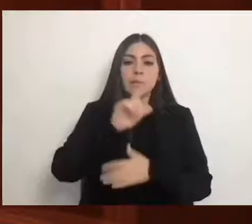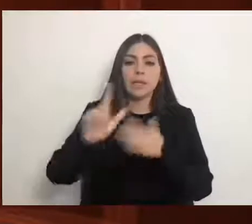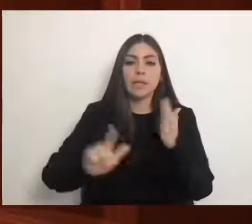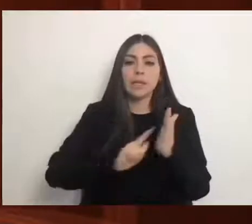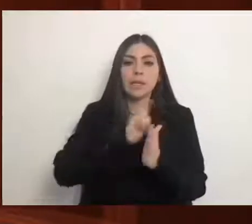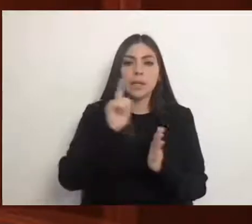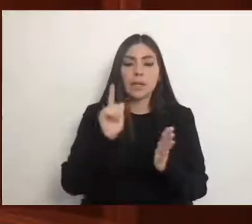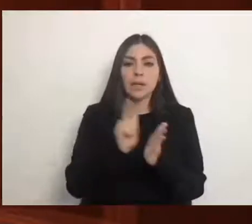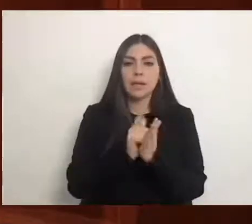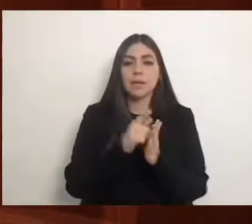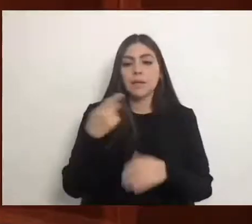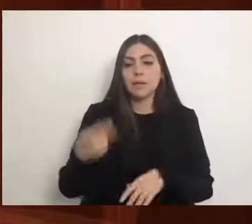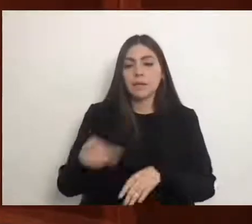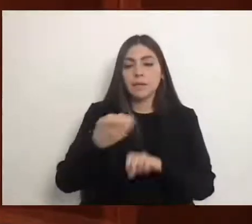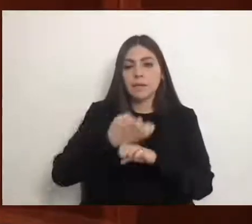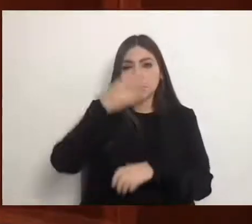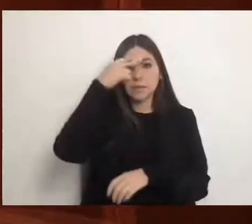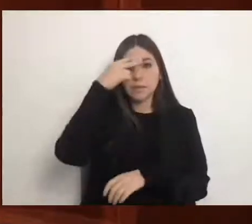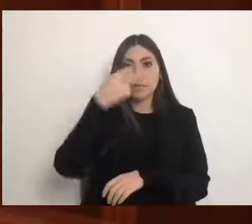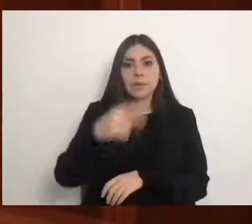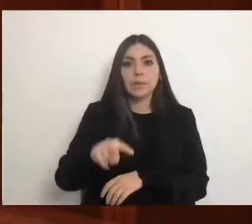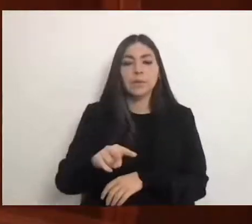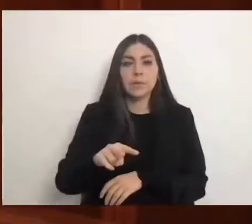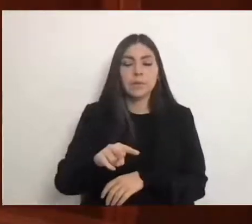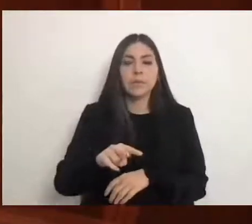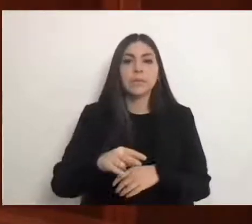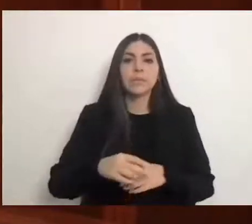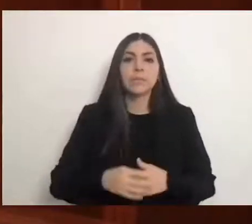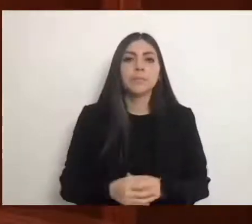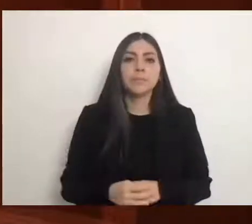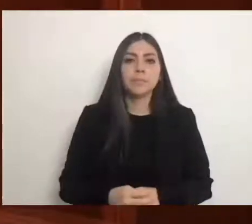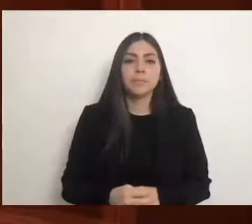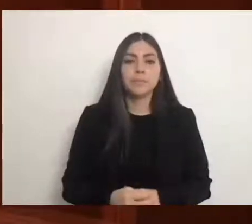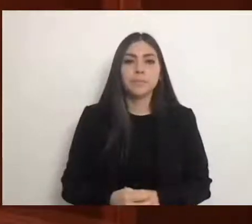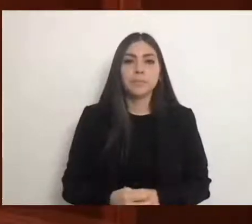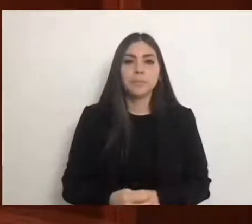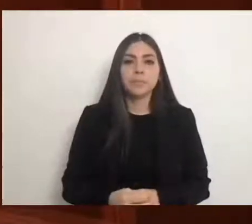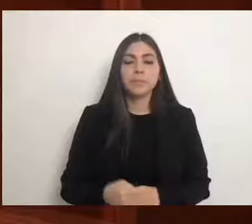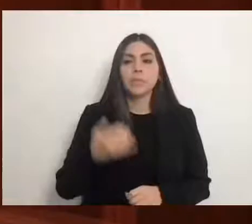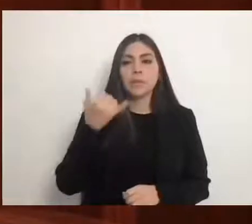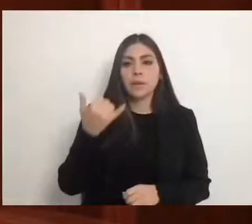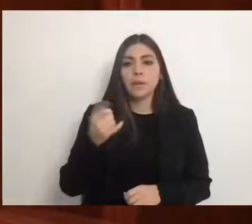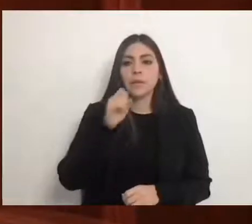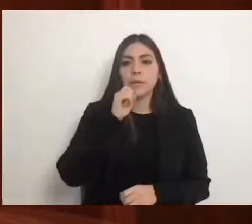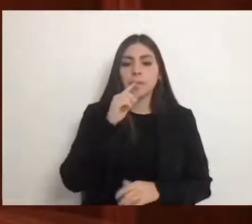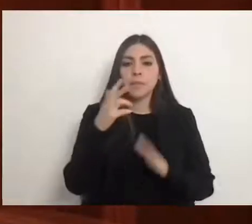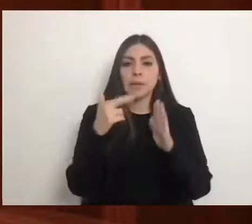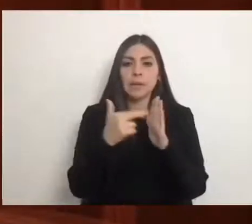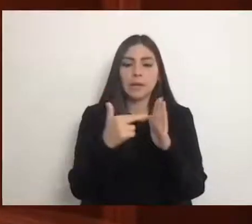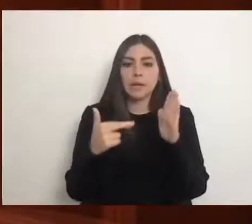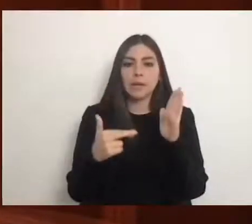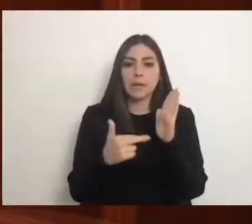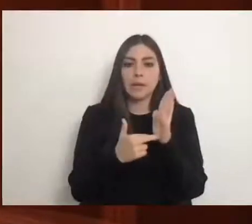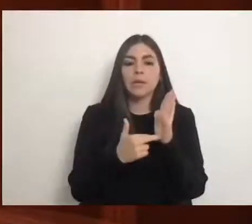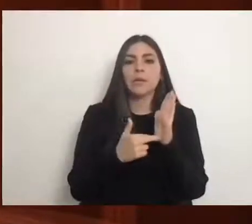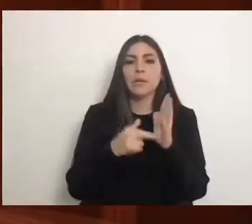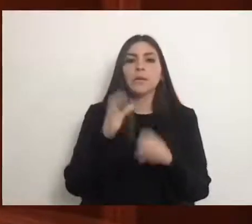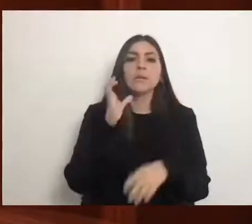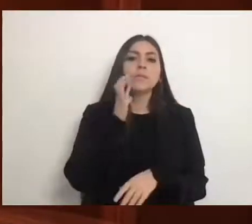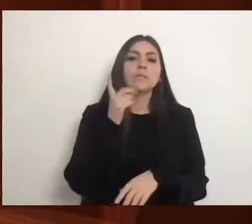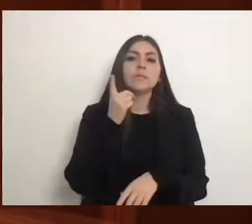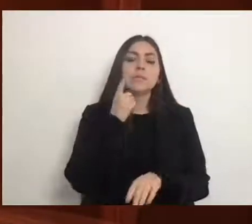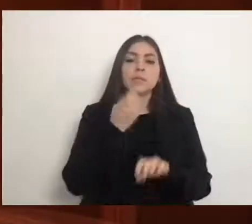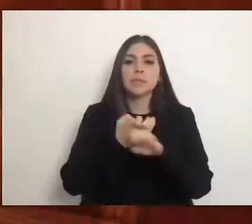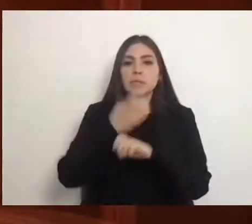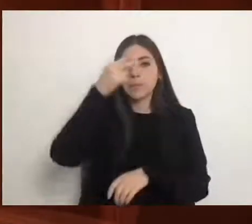Poder Legislativo del Estado Libre y Soberano de México y del Reglamento del Poder Legislativo del Estado Libre y Soberano